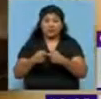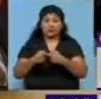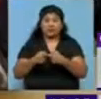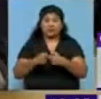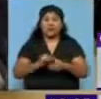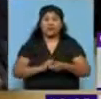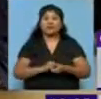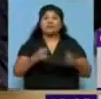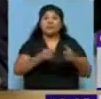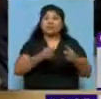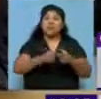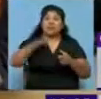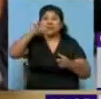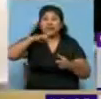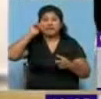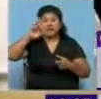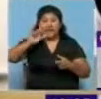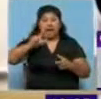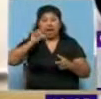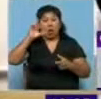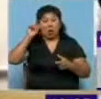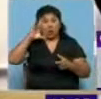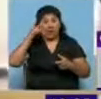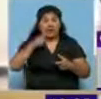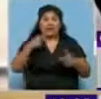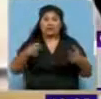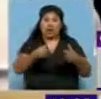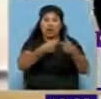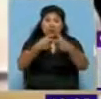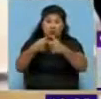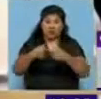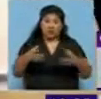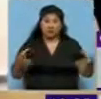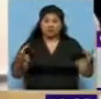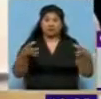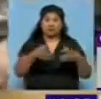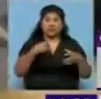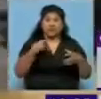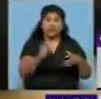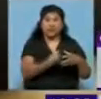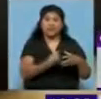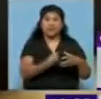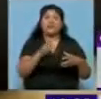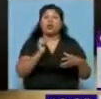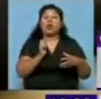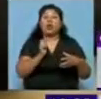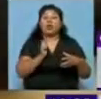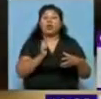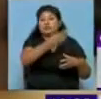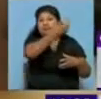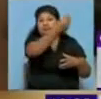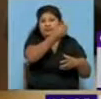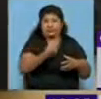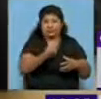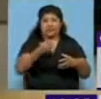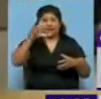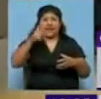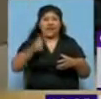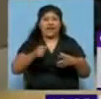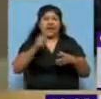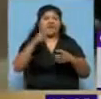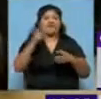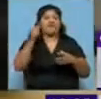Ah, sí. Claro. Entonces, ¿quién? Se juntaron los sindicalistas, ¿con quién? Con nada menos que Roberto Labaña. Un